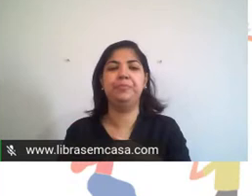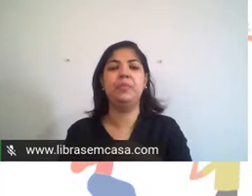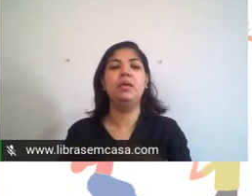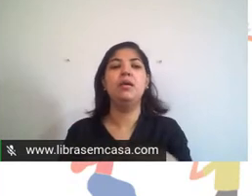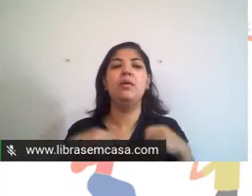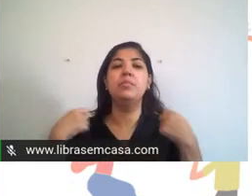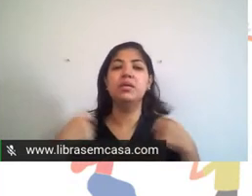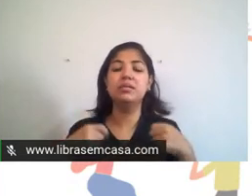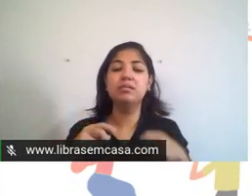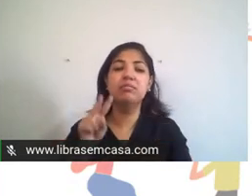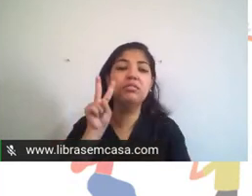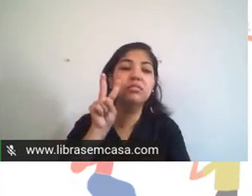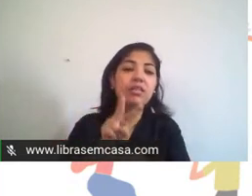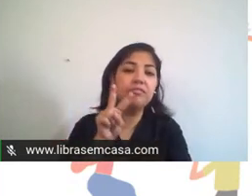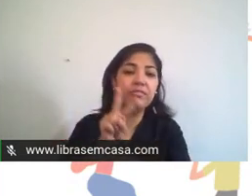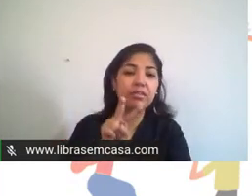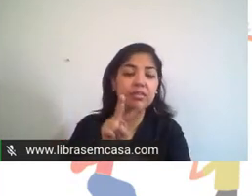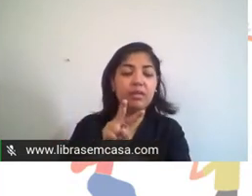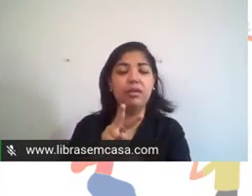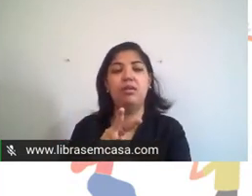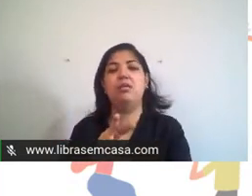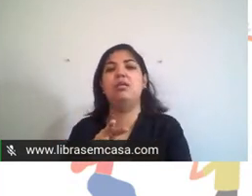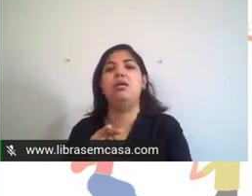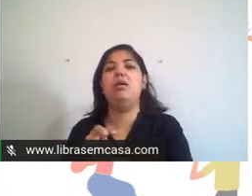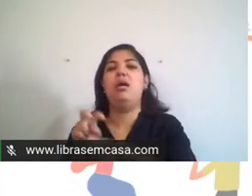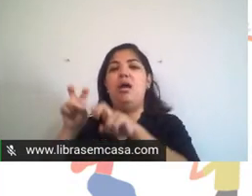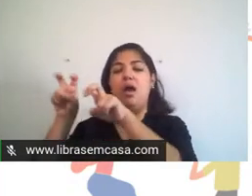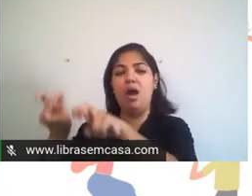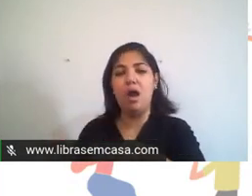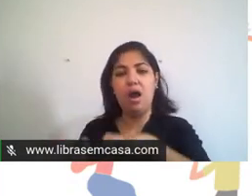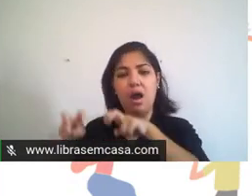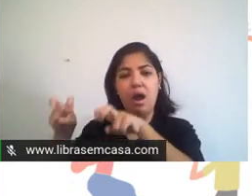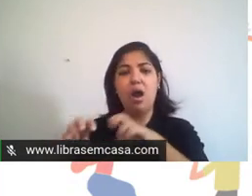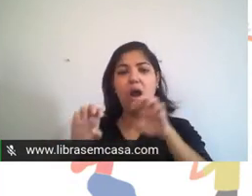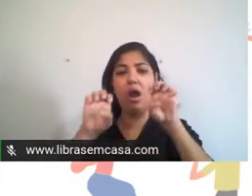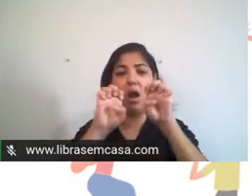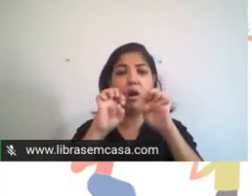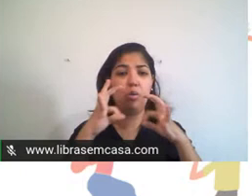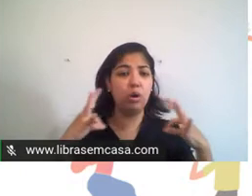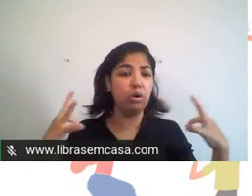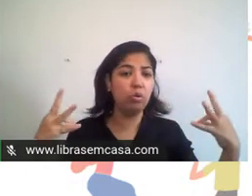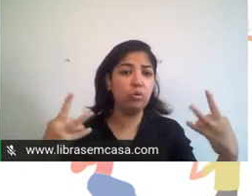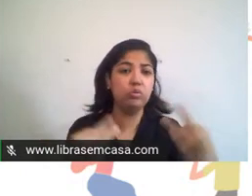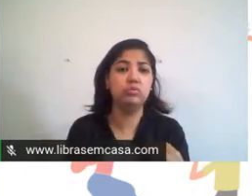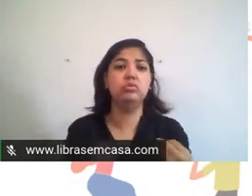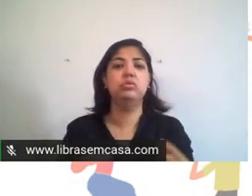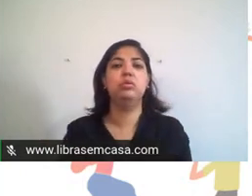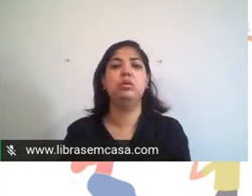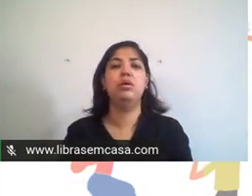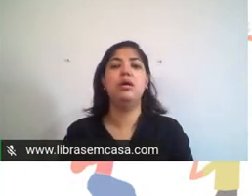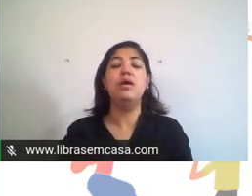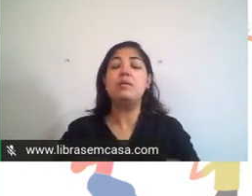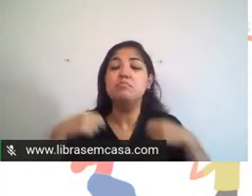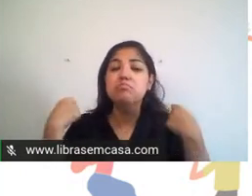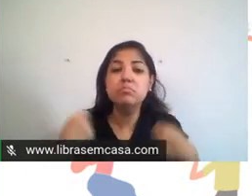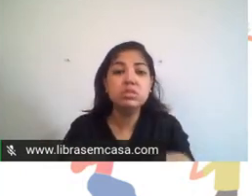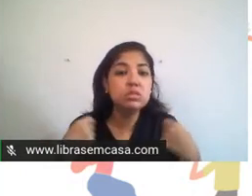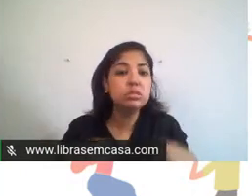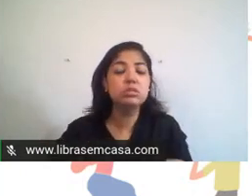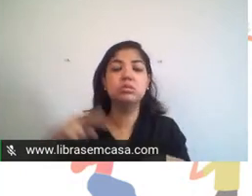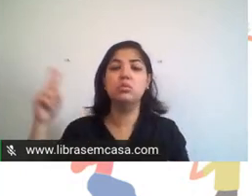la defensa de los territorios como una misión absolutamente necesaria, urgente